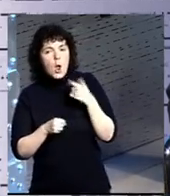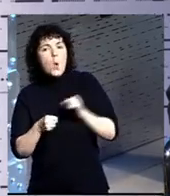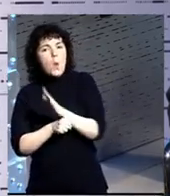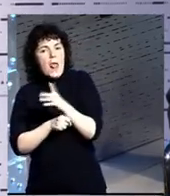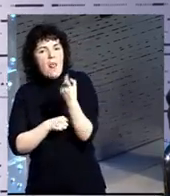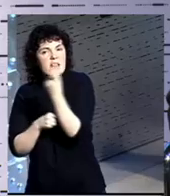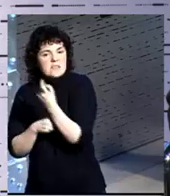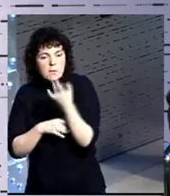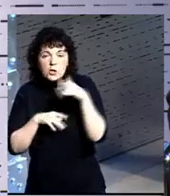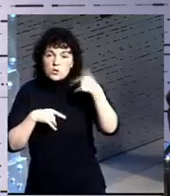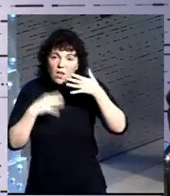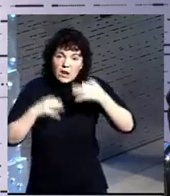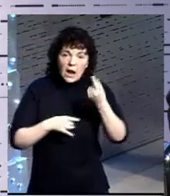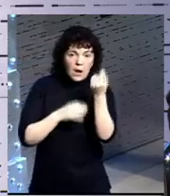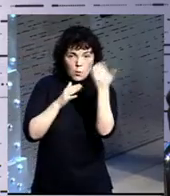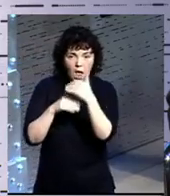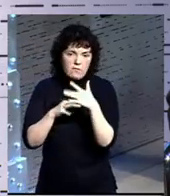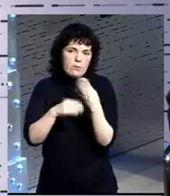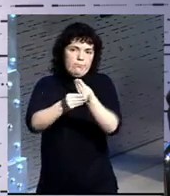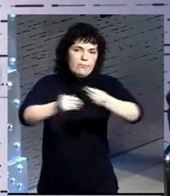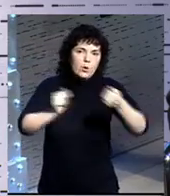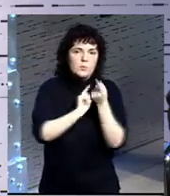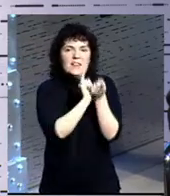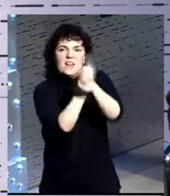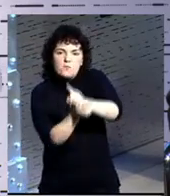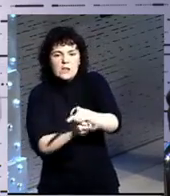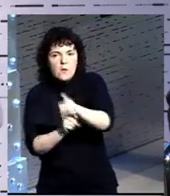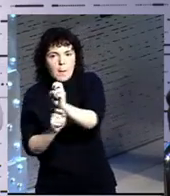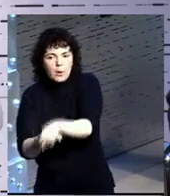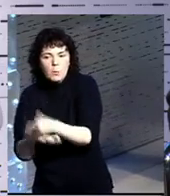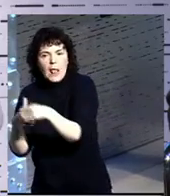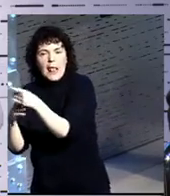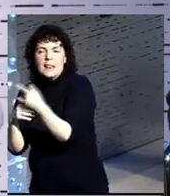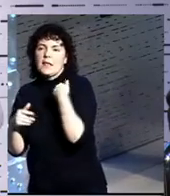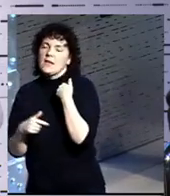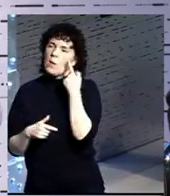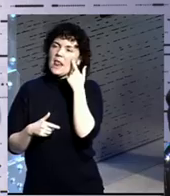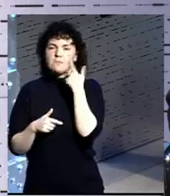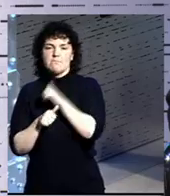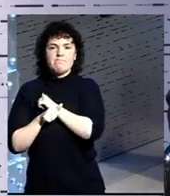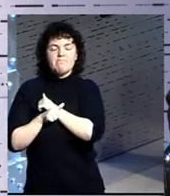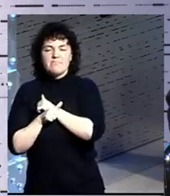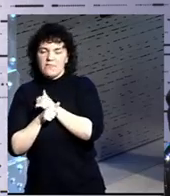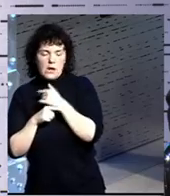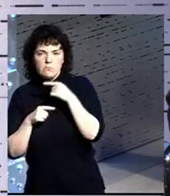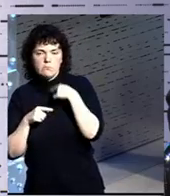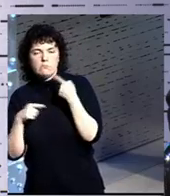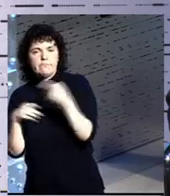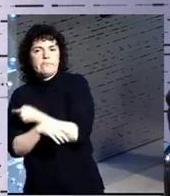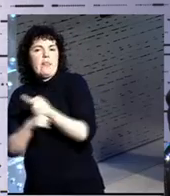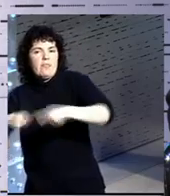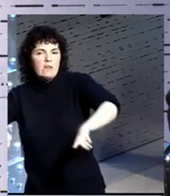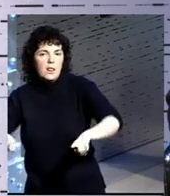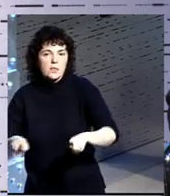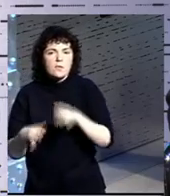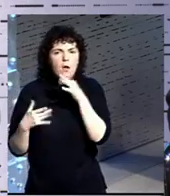no monetizan van a desaparecer o se van a transformar y va a ser peor porque el cliente va a tener una expectativa distinta, ¿no? Entonces, de momento y quizás